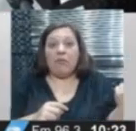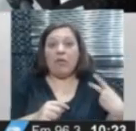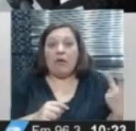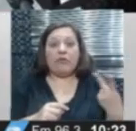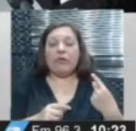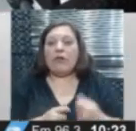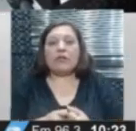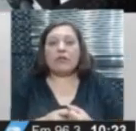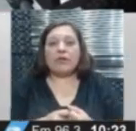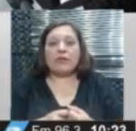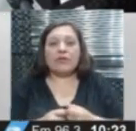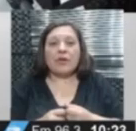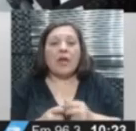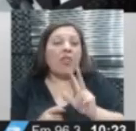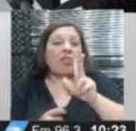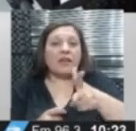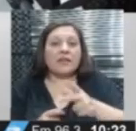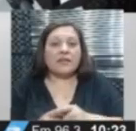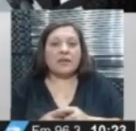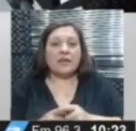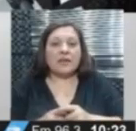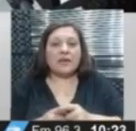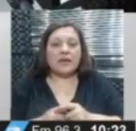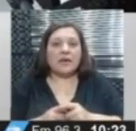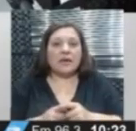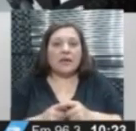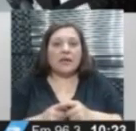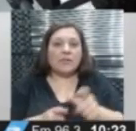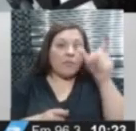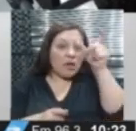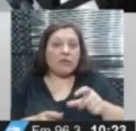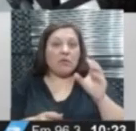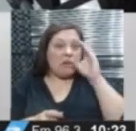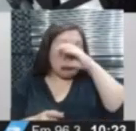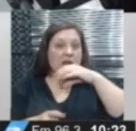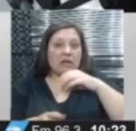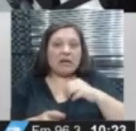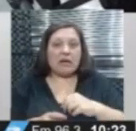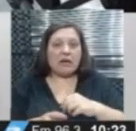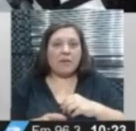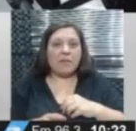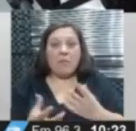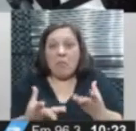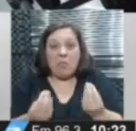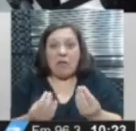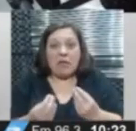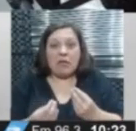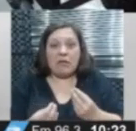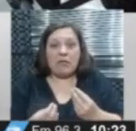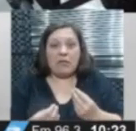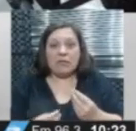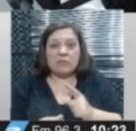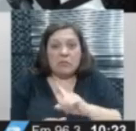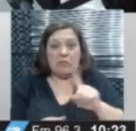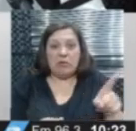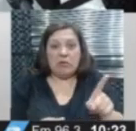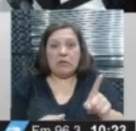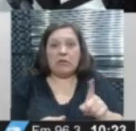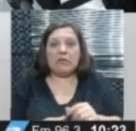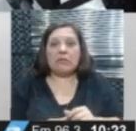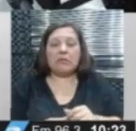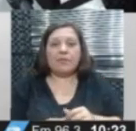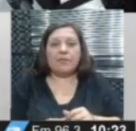tendencias de colorismo y demás no no nosotros somos negros eh Como yo digo soy Blanca